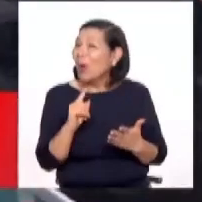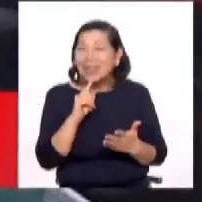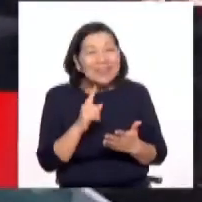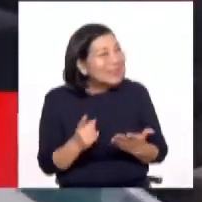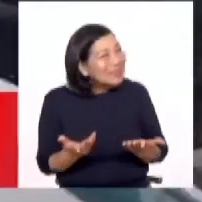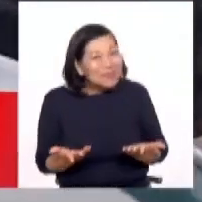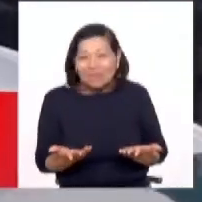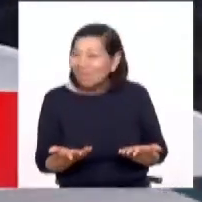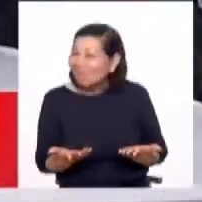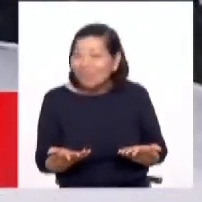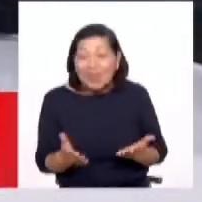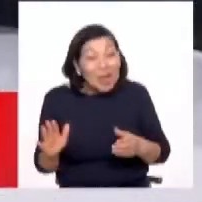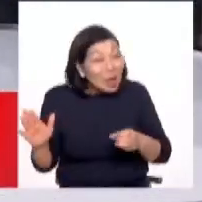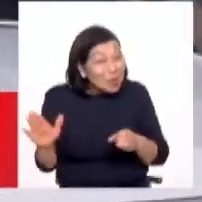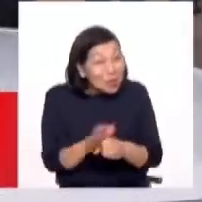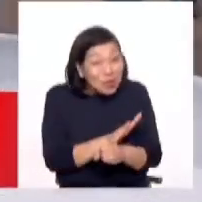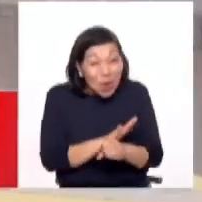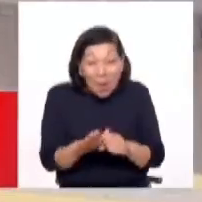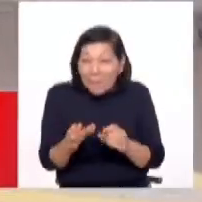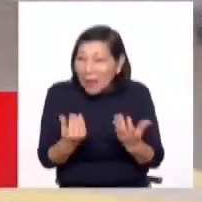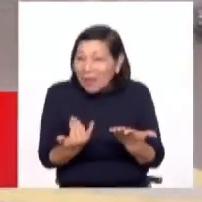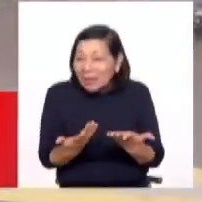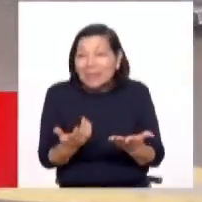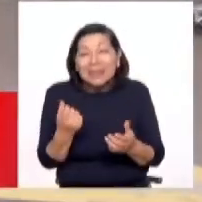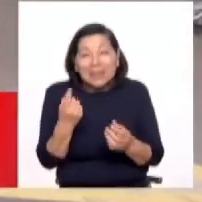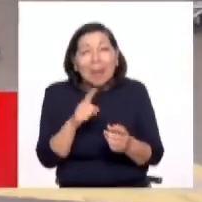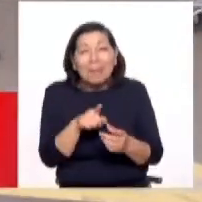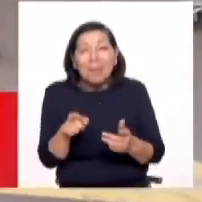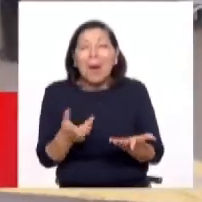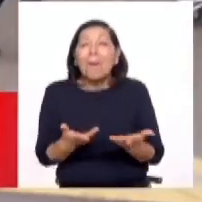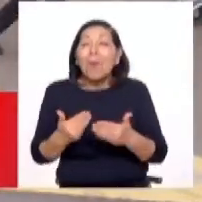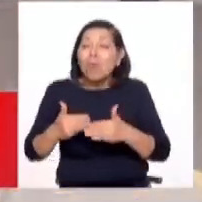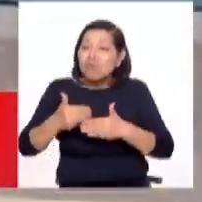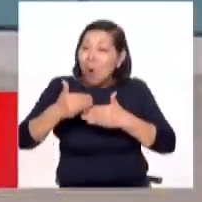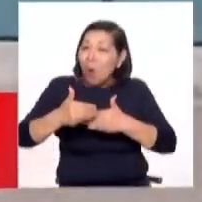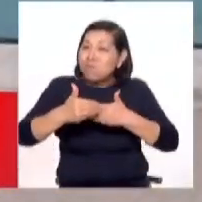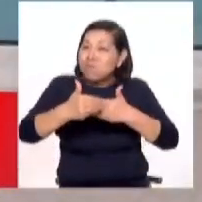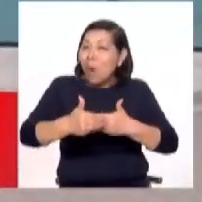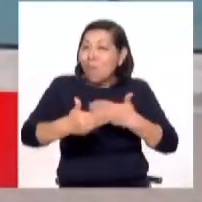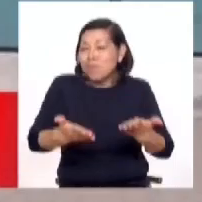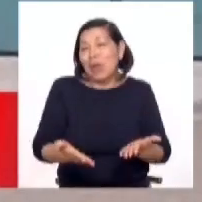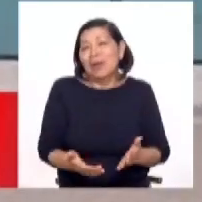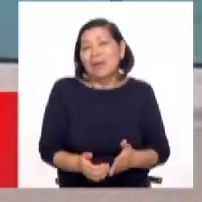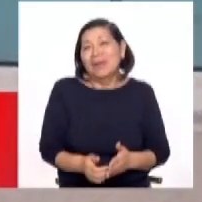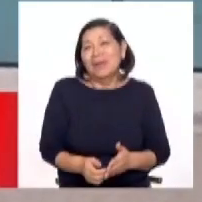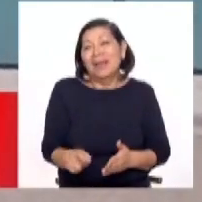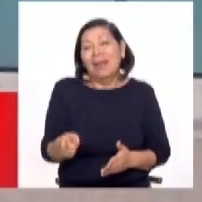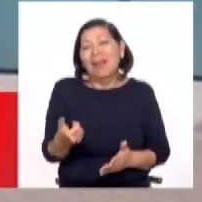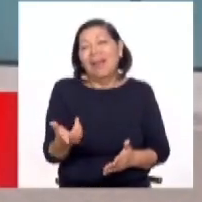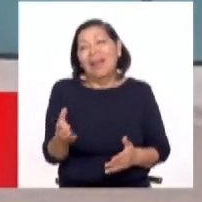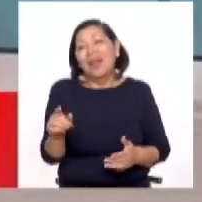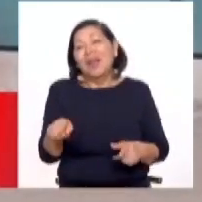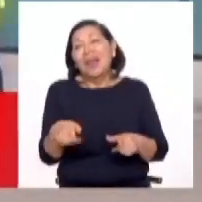está en plenitud de condiciones y es entendible por la para prolongada que tuvo el bambino